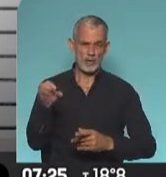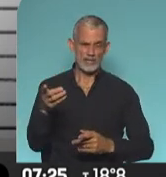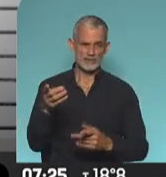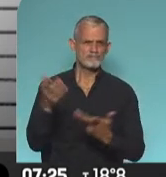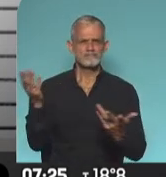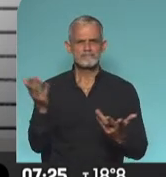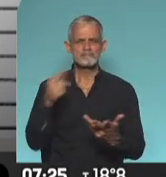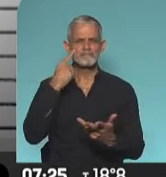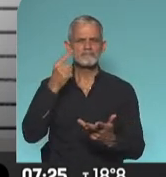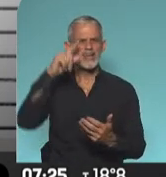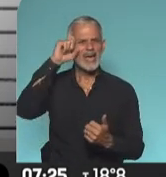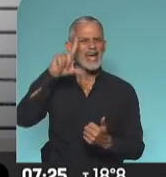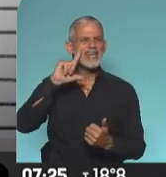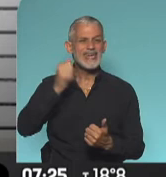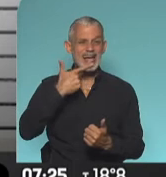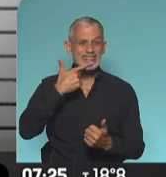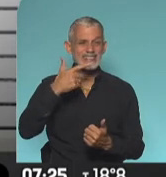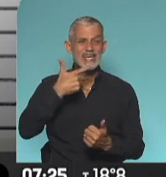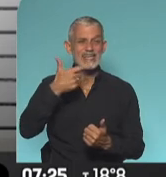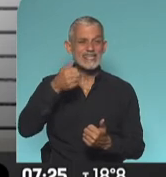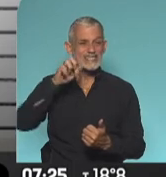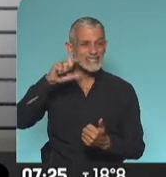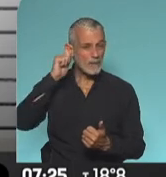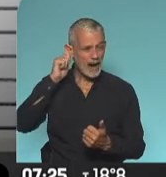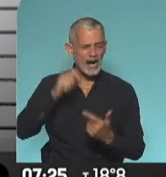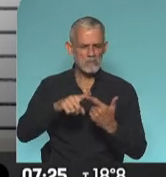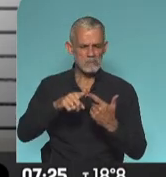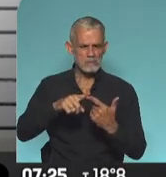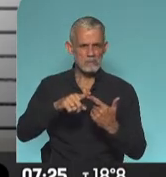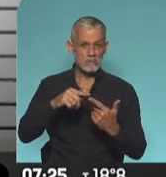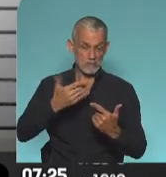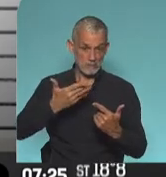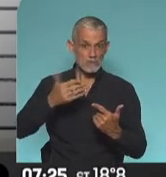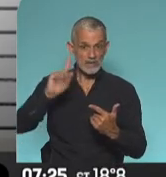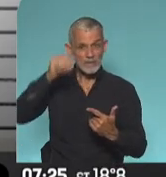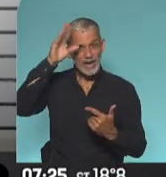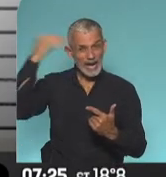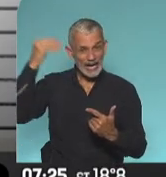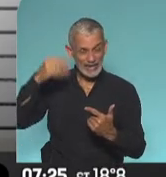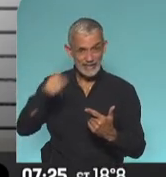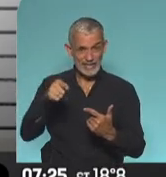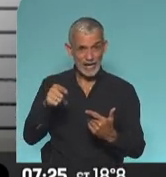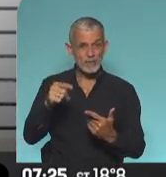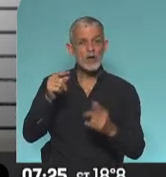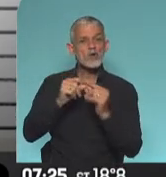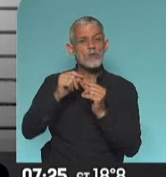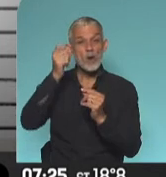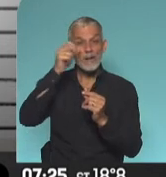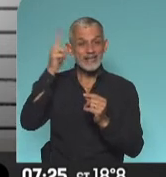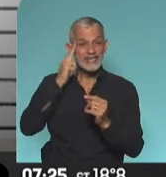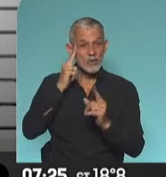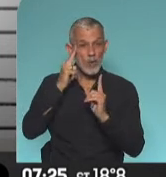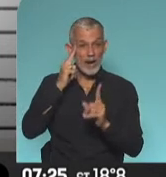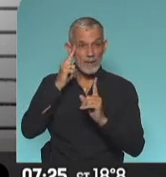es bueno vemos a elías sapag ángel o calcaterra está cristina kirchner y resaltado